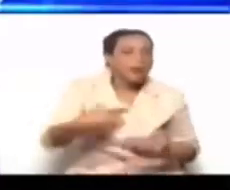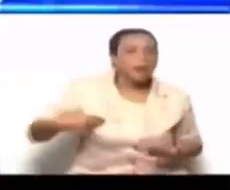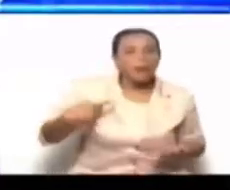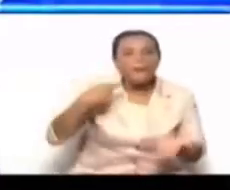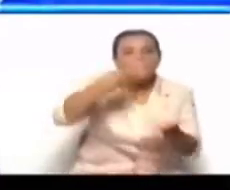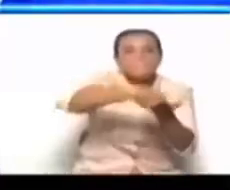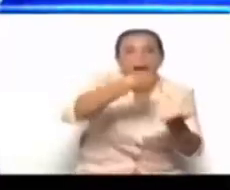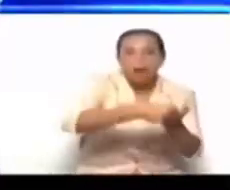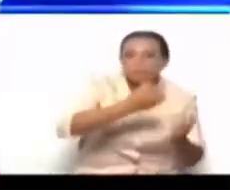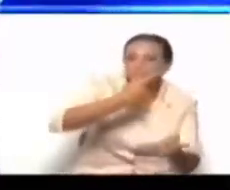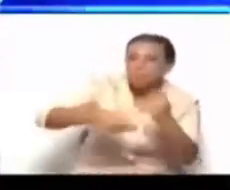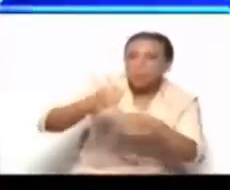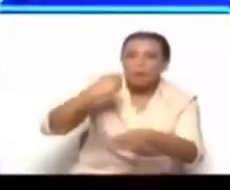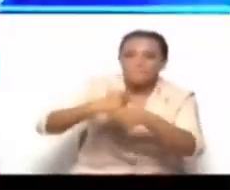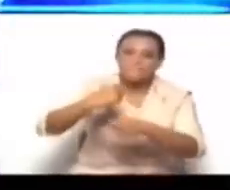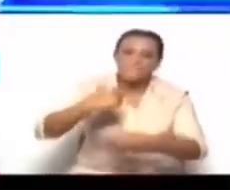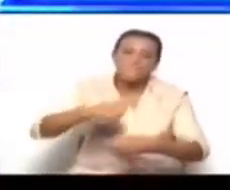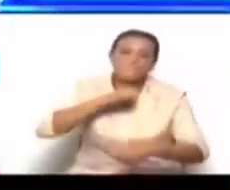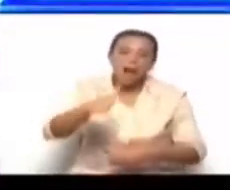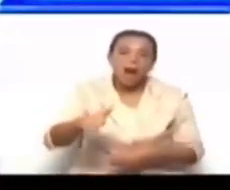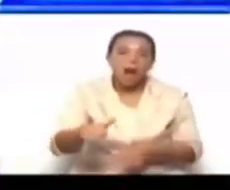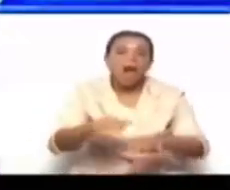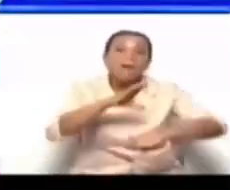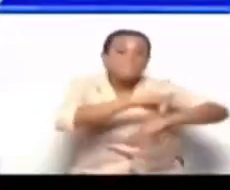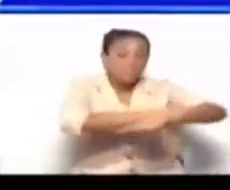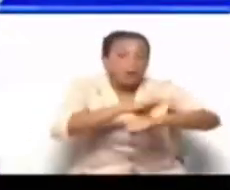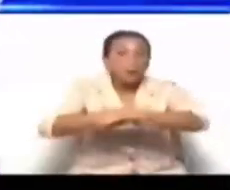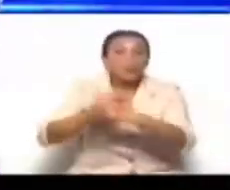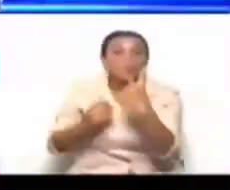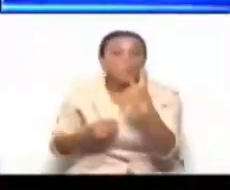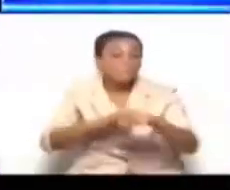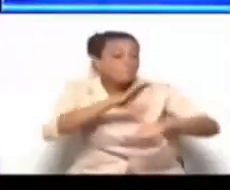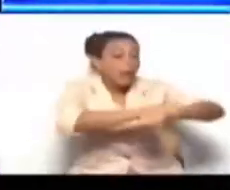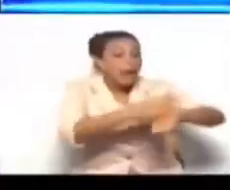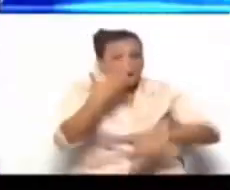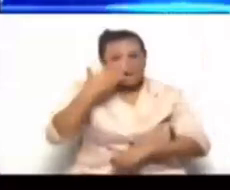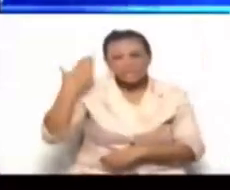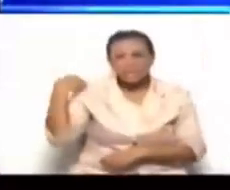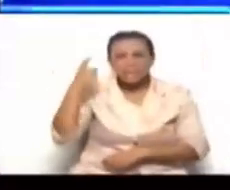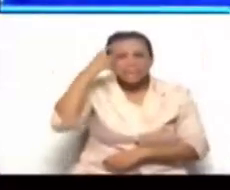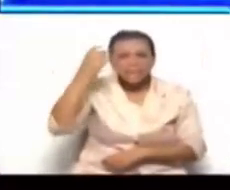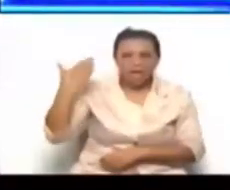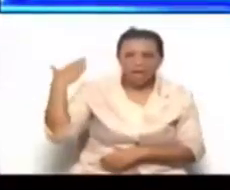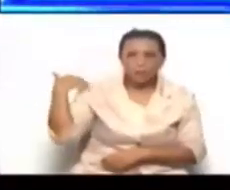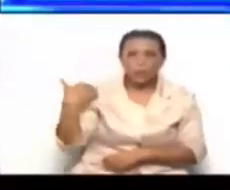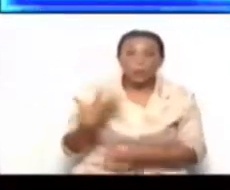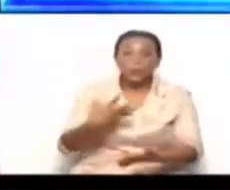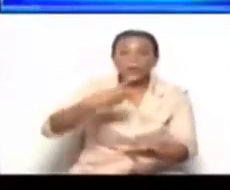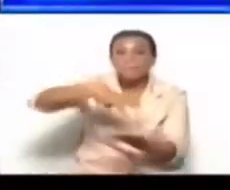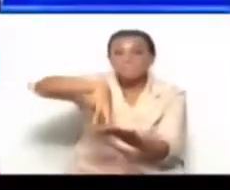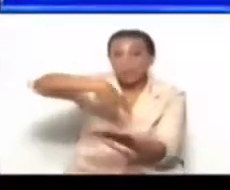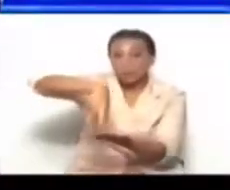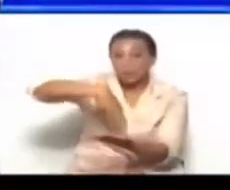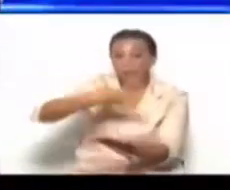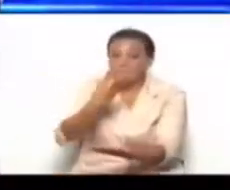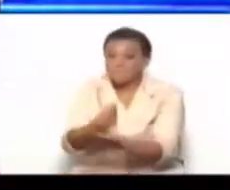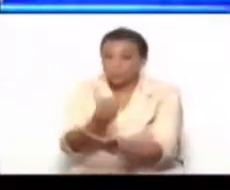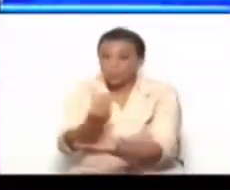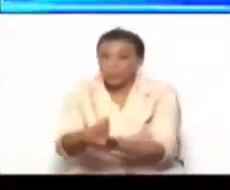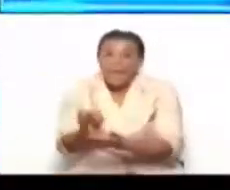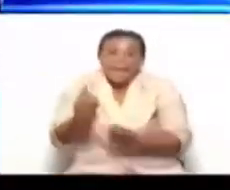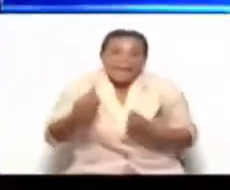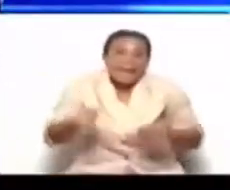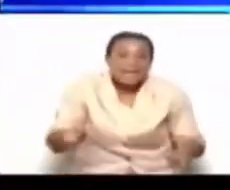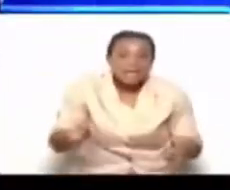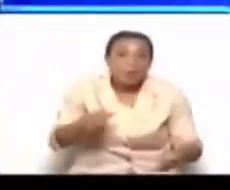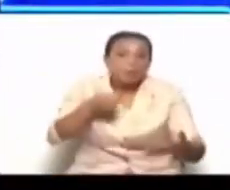segmentos. Hemos capturado dos criminales. Sí, recientemente. También. Uno en Maturín, que pretendía hacer